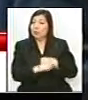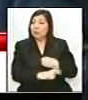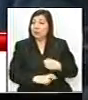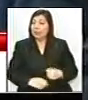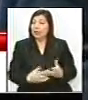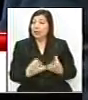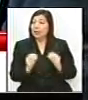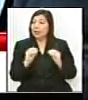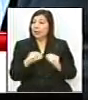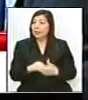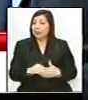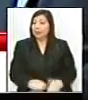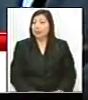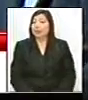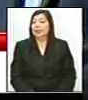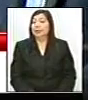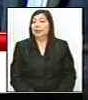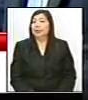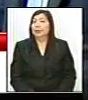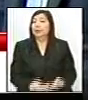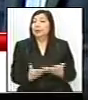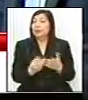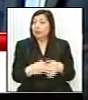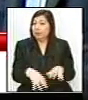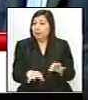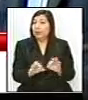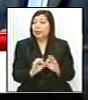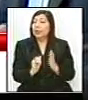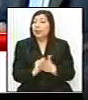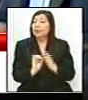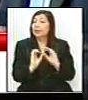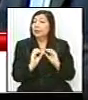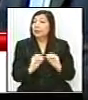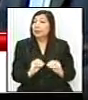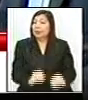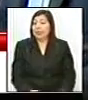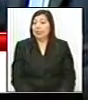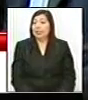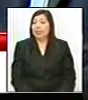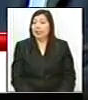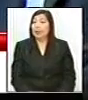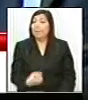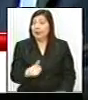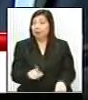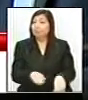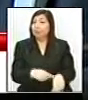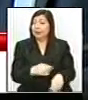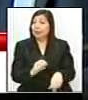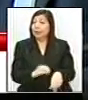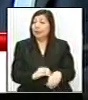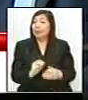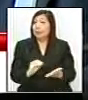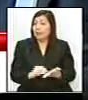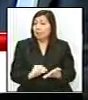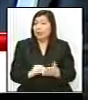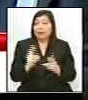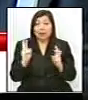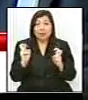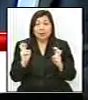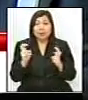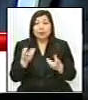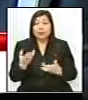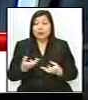debemos darle pues, una real importancia como que se le da. Y a la vez es interesante escuchar el